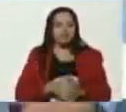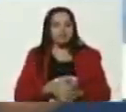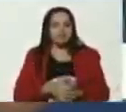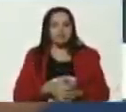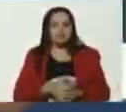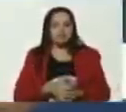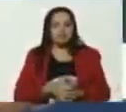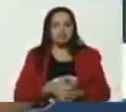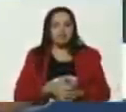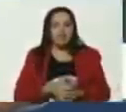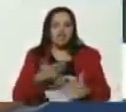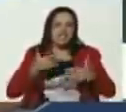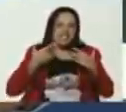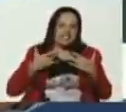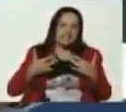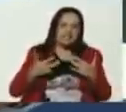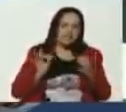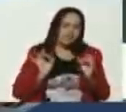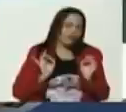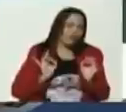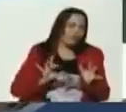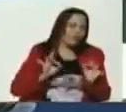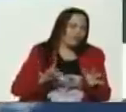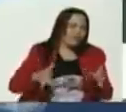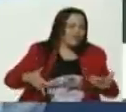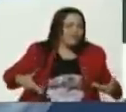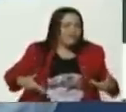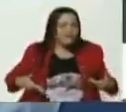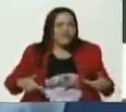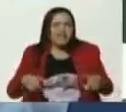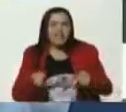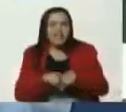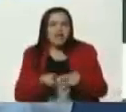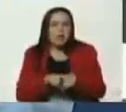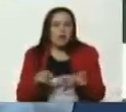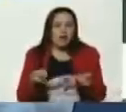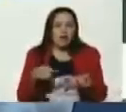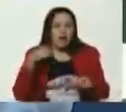lo siente en las costillas, como aquella pelea de Muhammad Ali